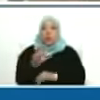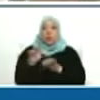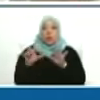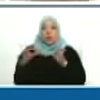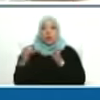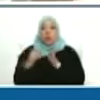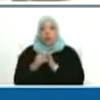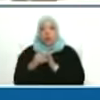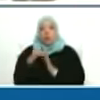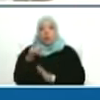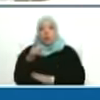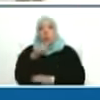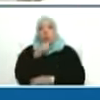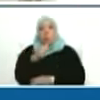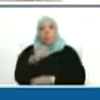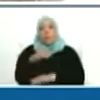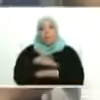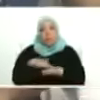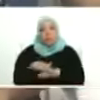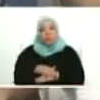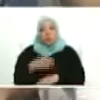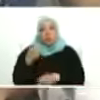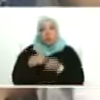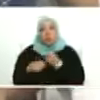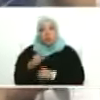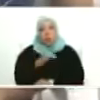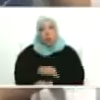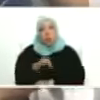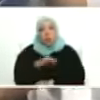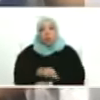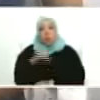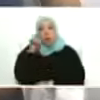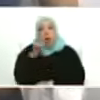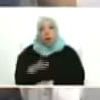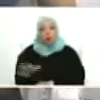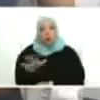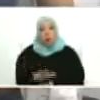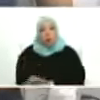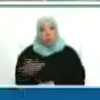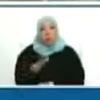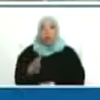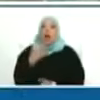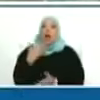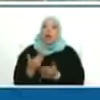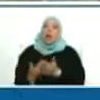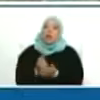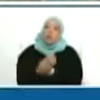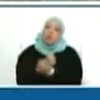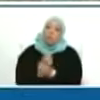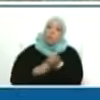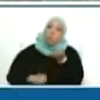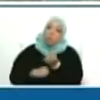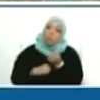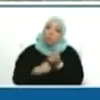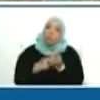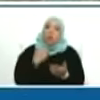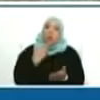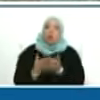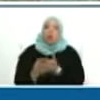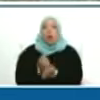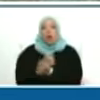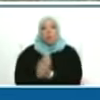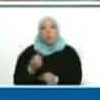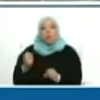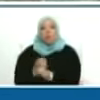360 bases de misiones socialistas, yo lo que le puedo decir al pueblo es gracias por tanto apoyo, gracias por tanto